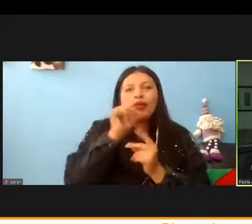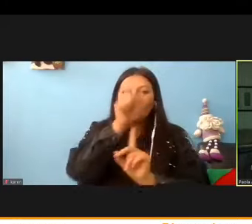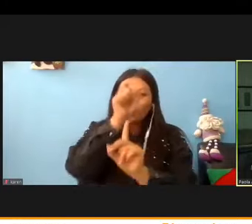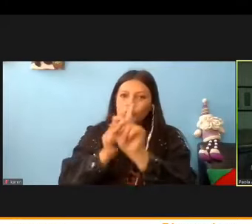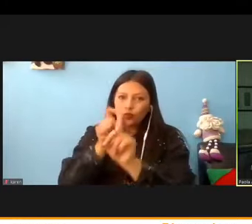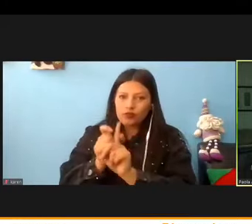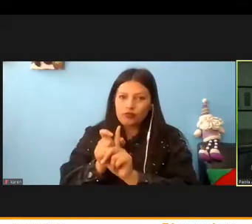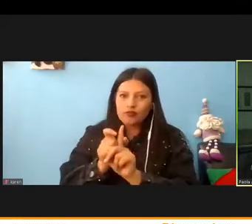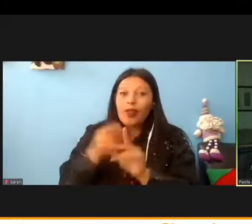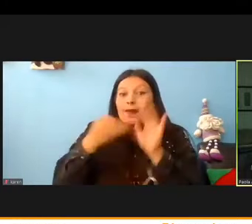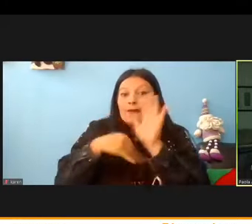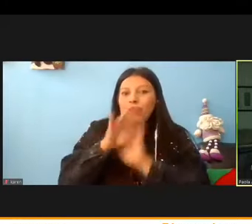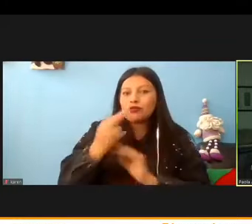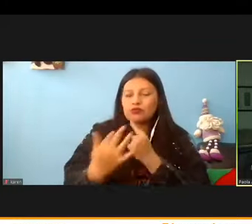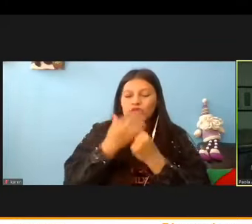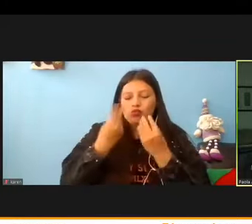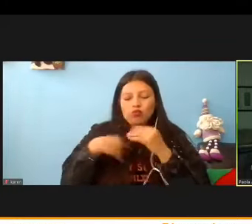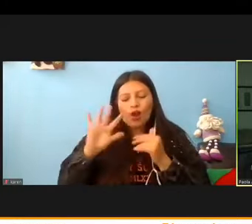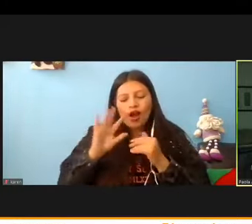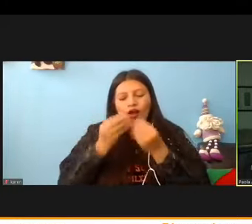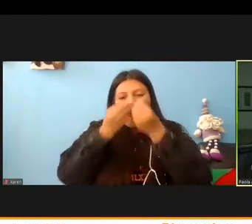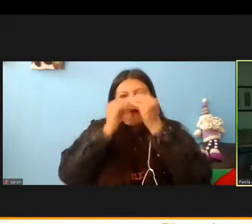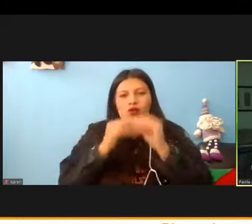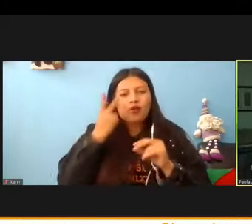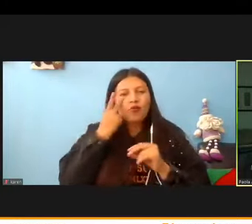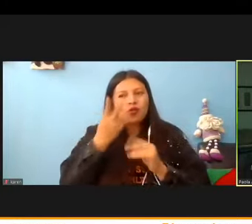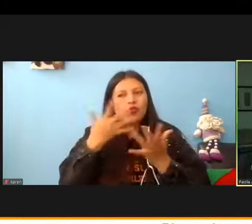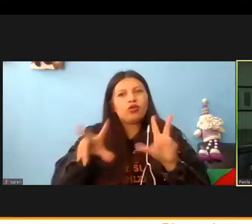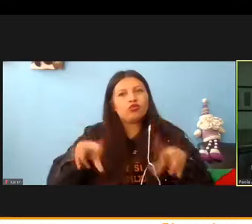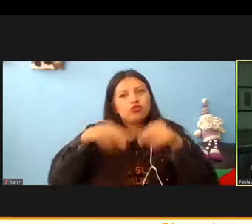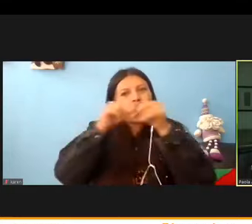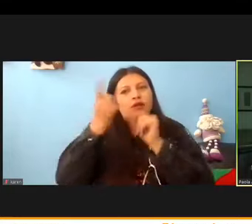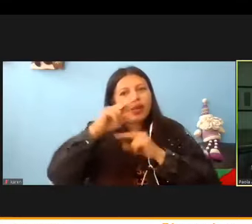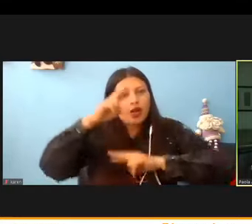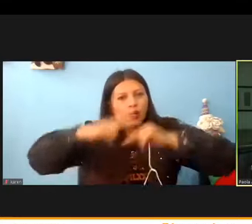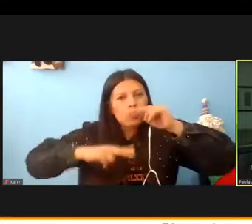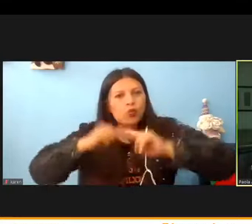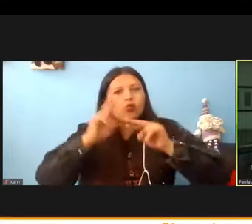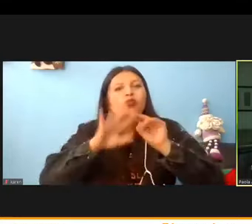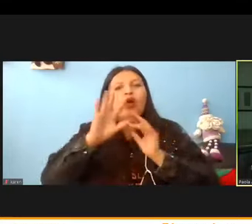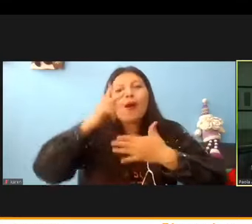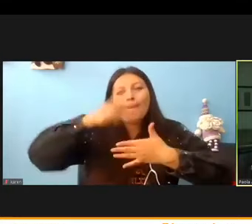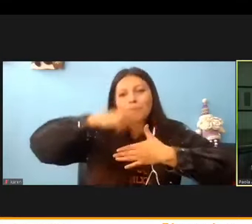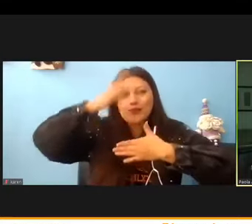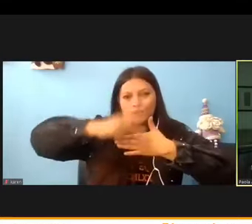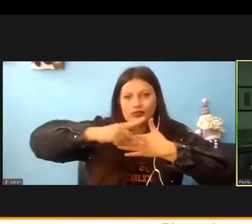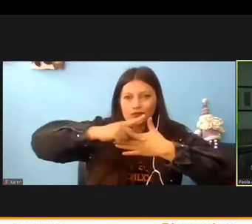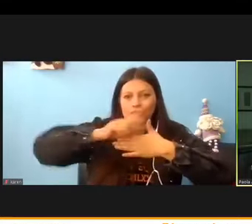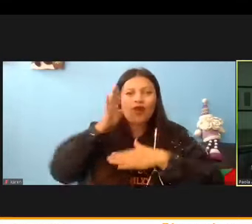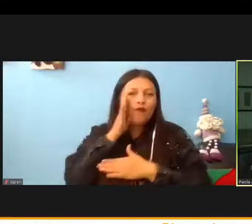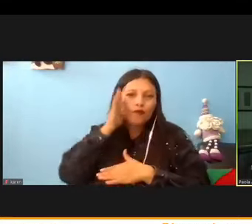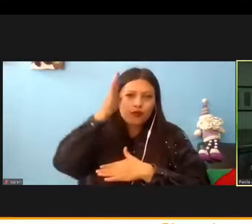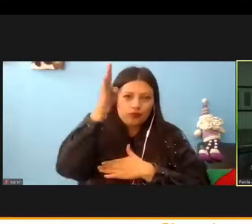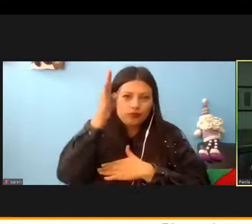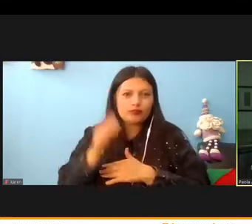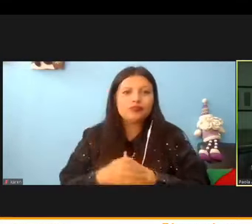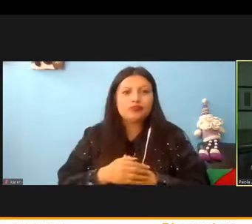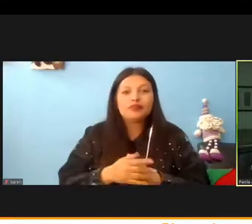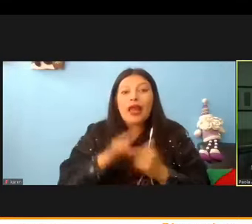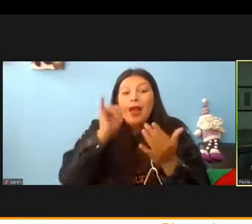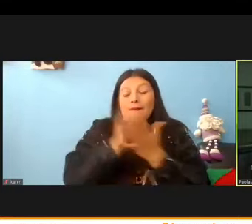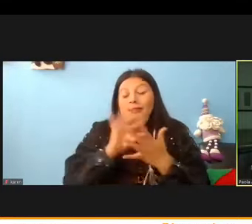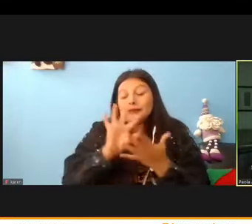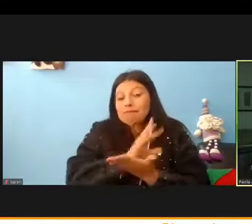sujetos sobre nuestra forma de vernos en sociedad y en la construcción de un proyecto futuro. Estas son